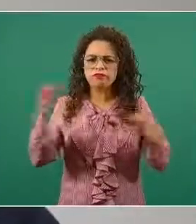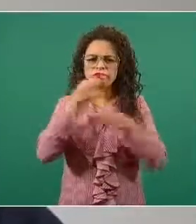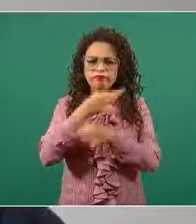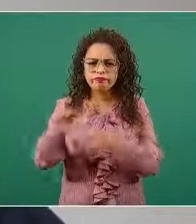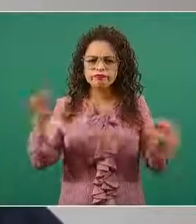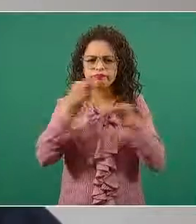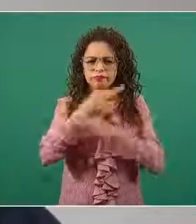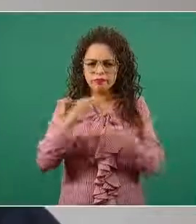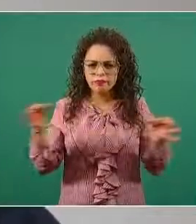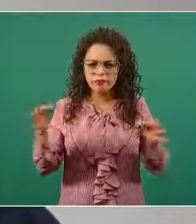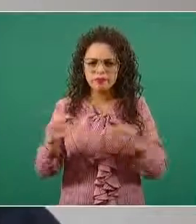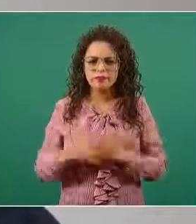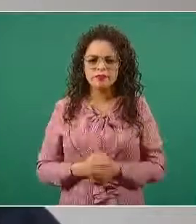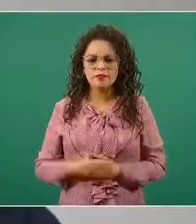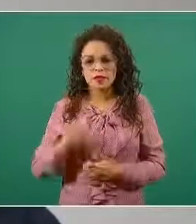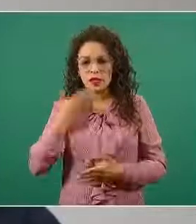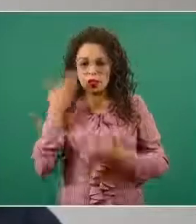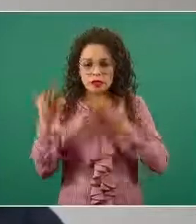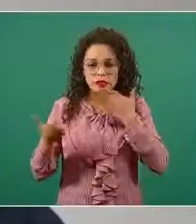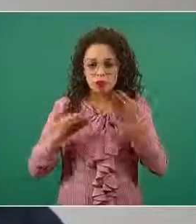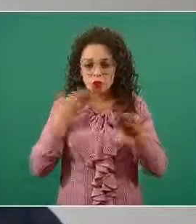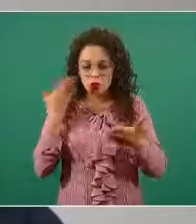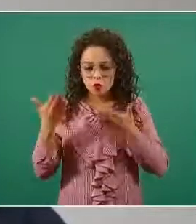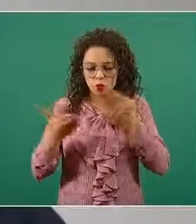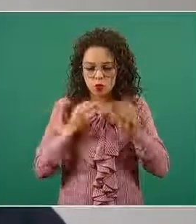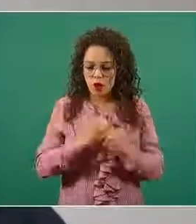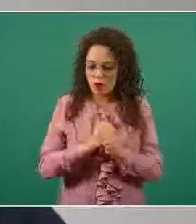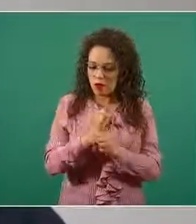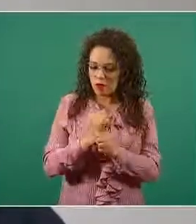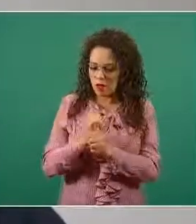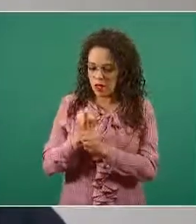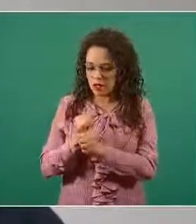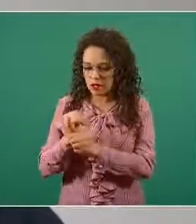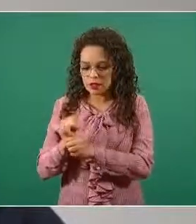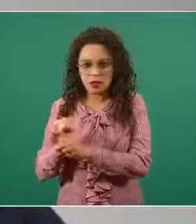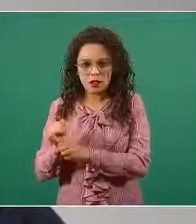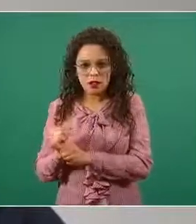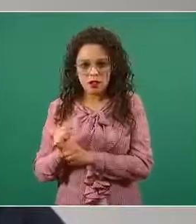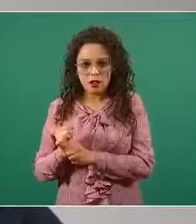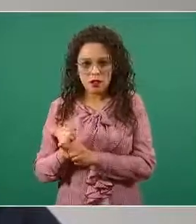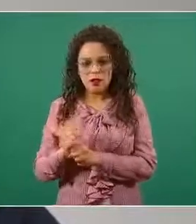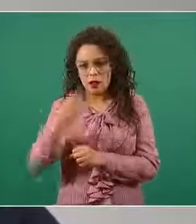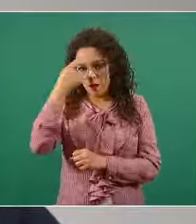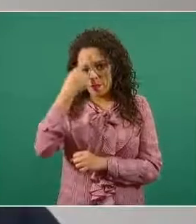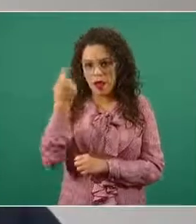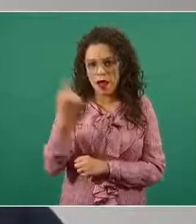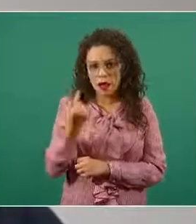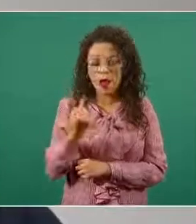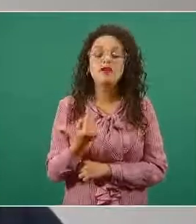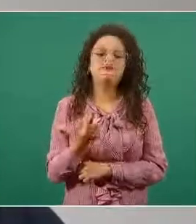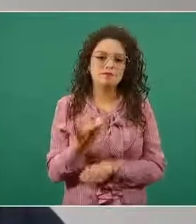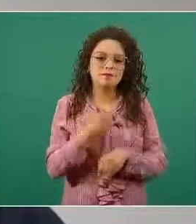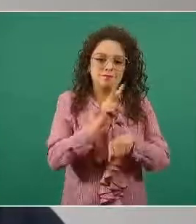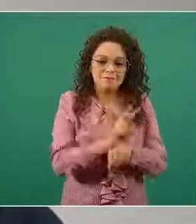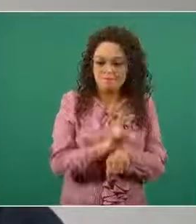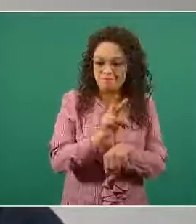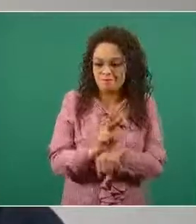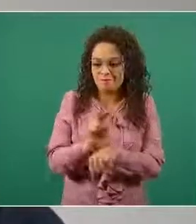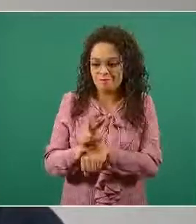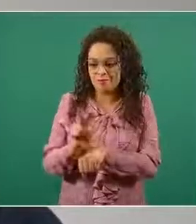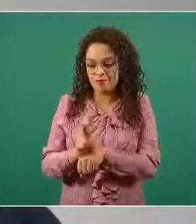publicadas de algunos estudios preliminares que se han estado realizando precisamente como parte del seguimiento de